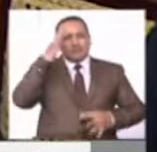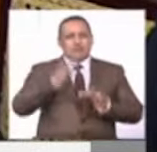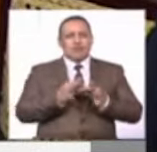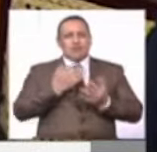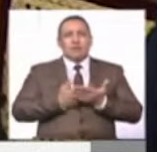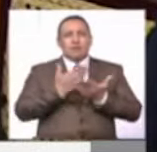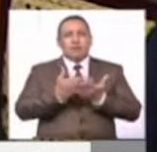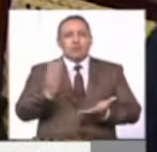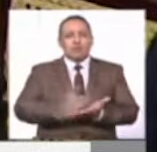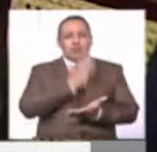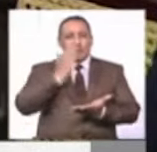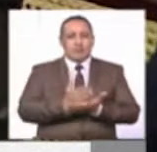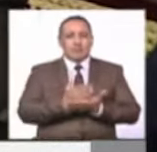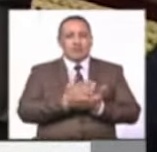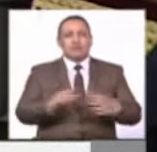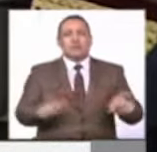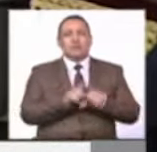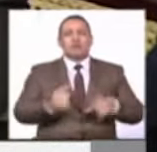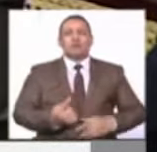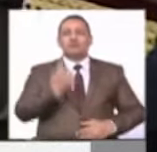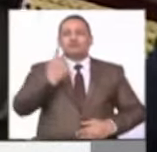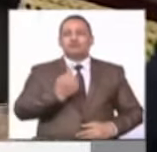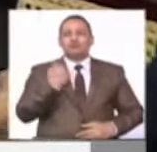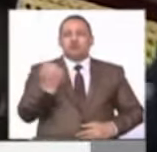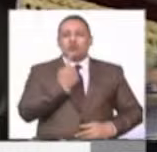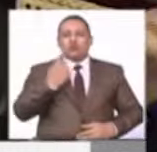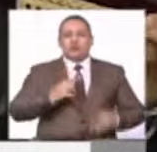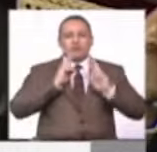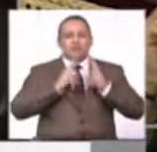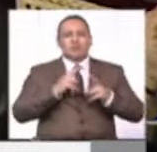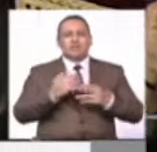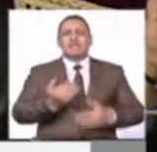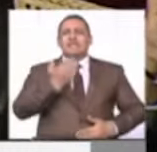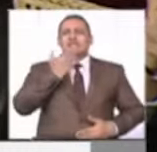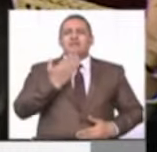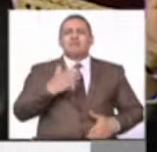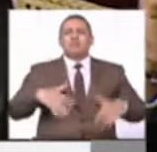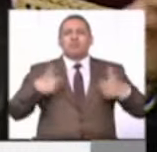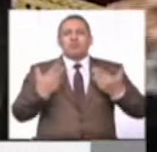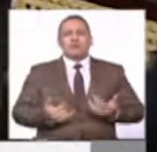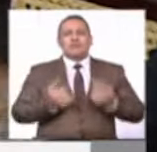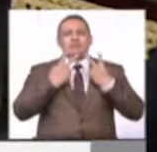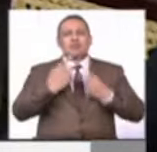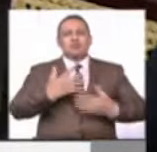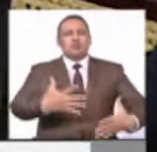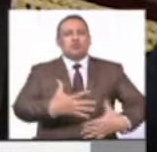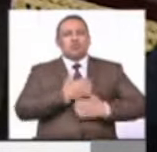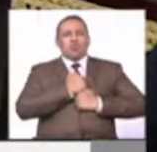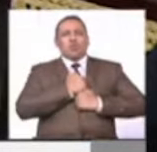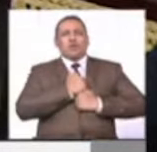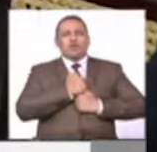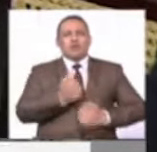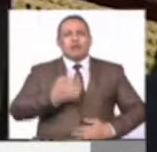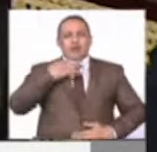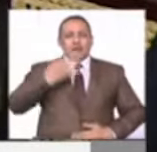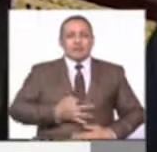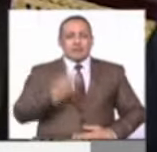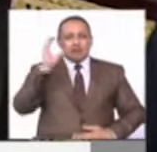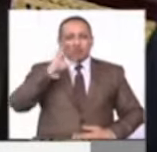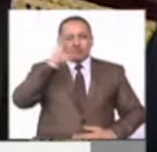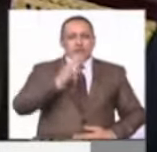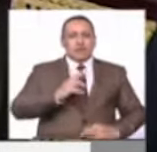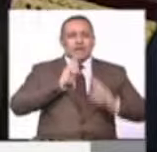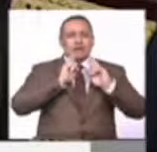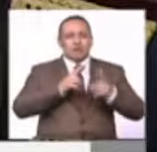planteado existe una sola respuesta quién puede irrogarse ser el dueño de la verdad cuando se busca dar respuesta a un